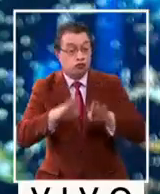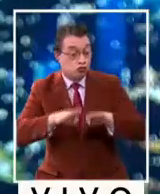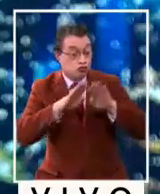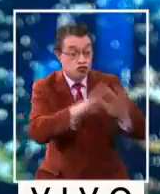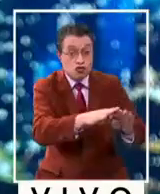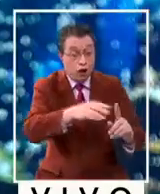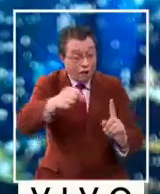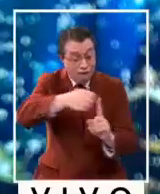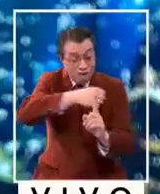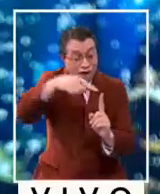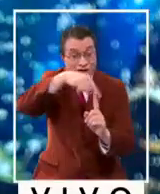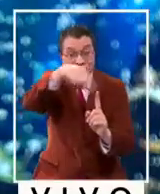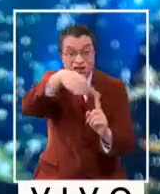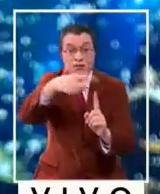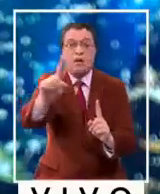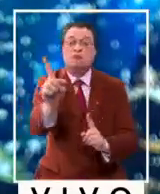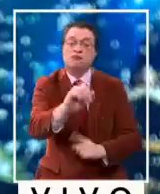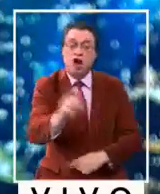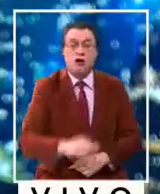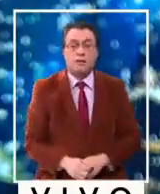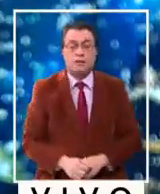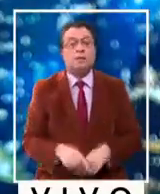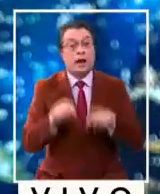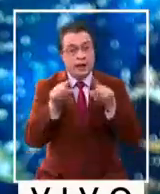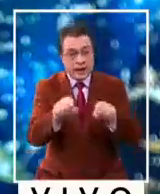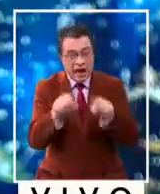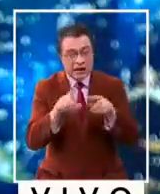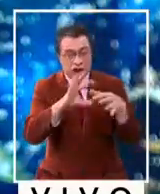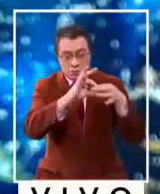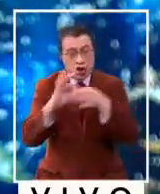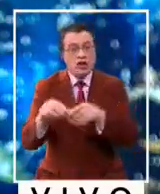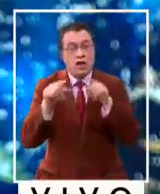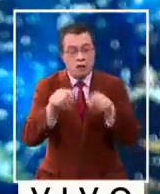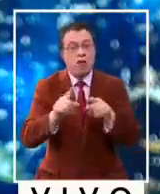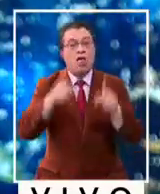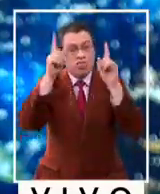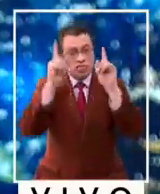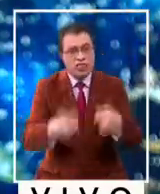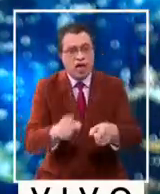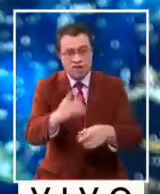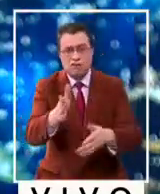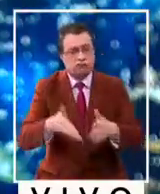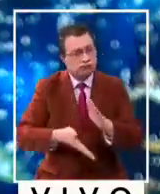las víctimas. Y eso ya es razón suficiente para que deban dejar sus cargos.